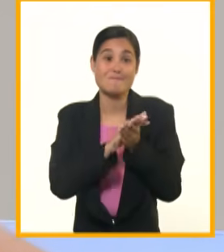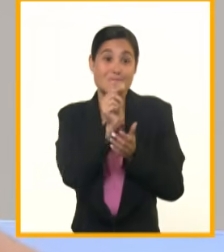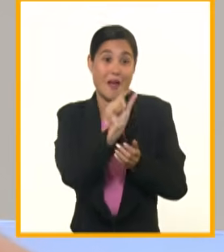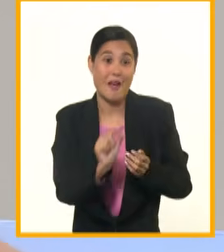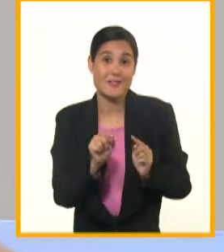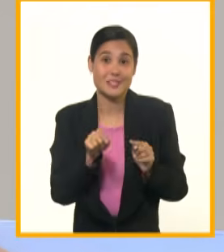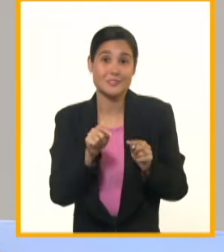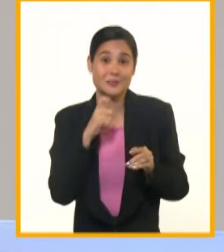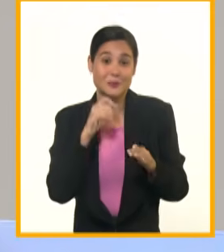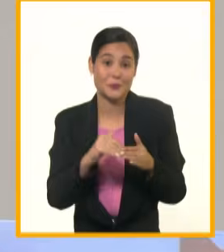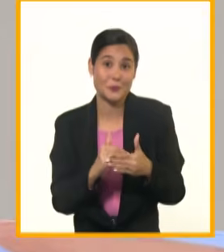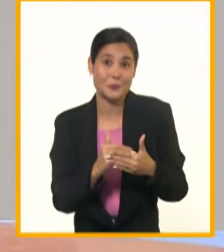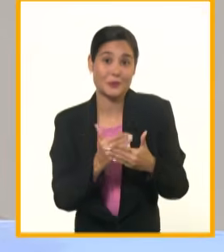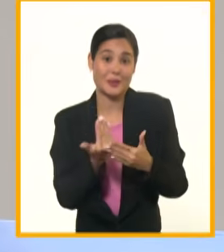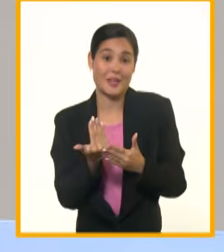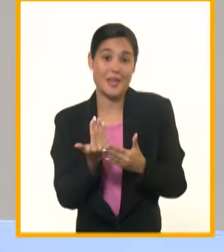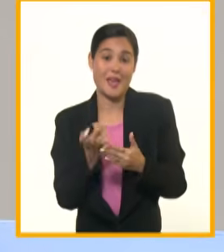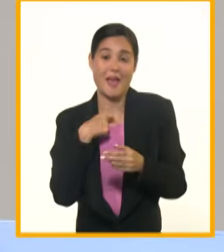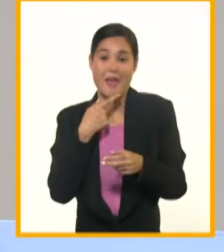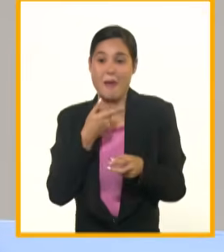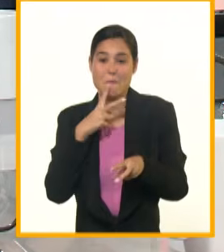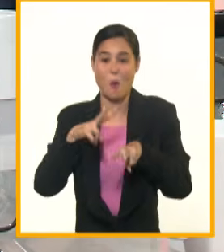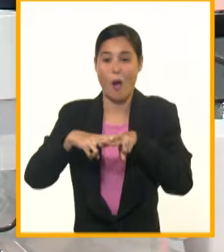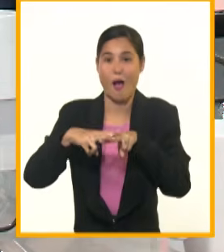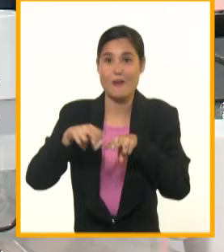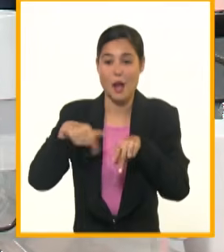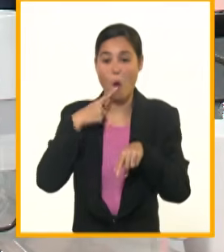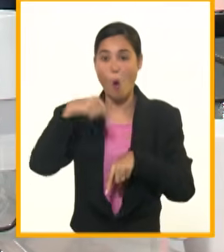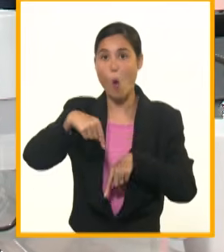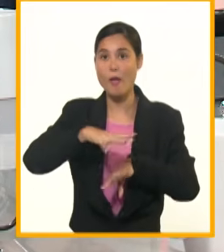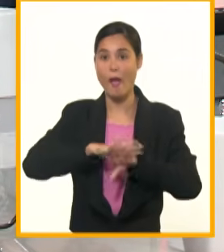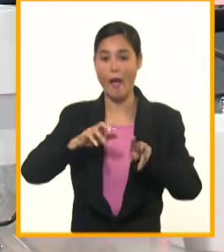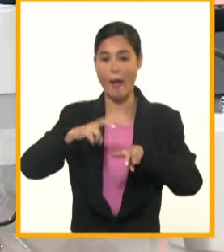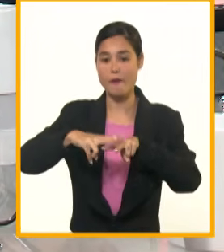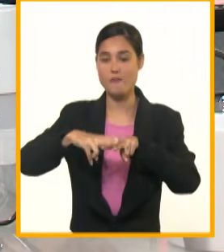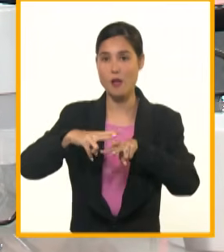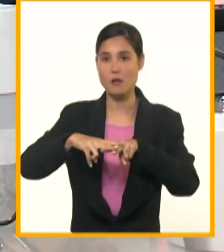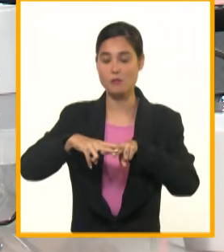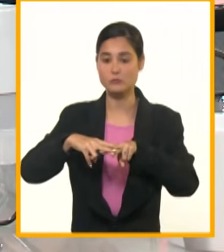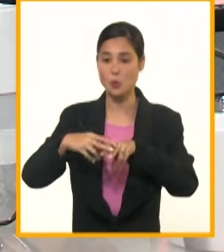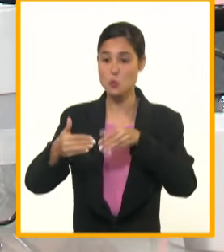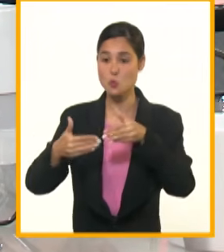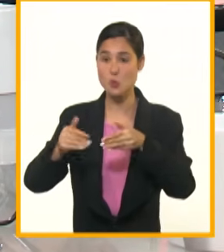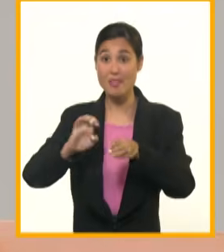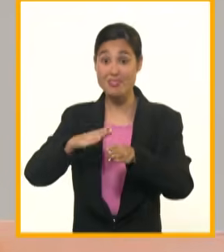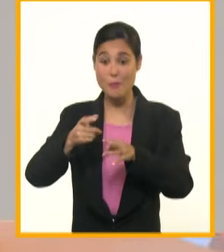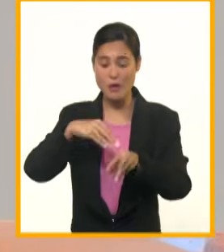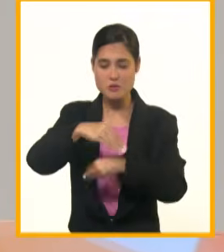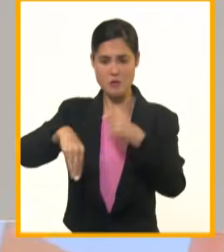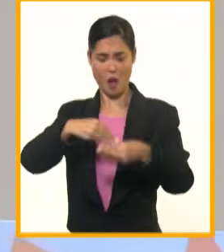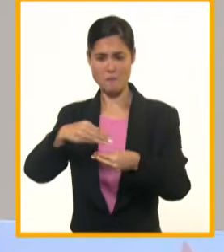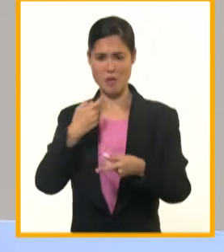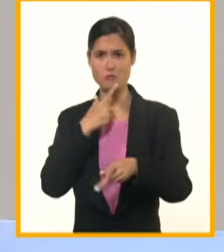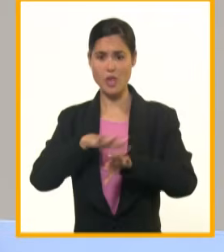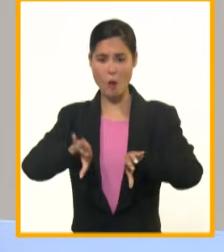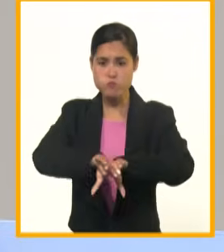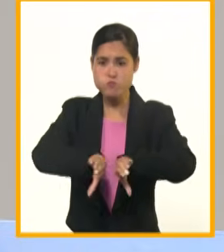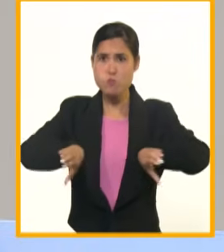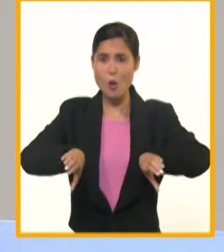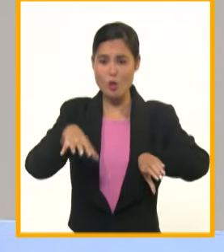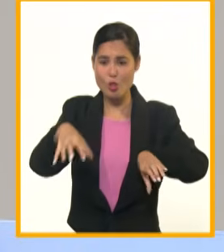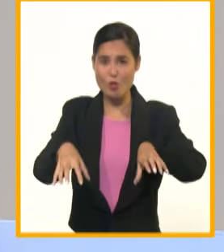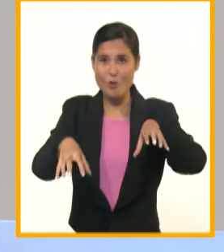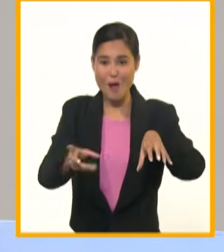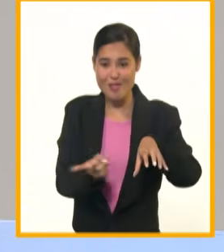nos acostamos siendo La Habana y al día siguiente Mayabeque. Eso indudablemente constituye un gran reto desde el punto de vista de la creación de la infraestructura,